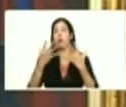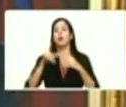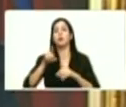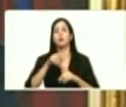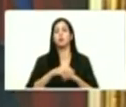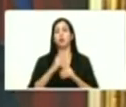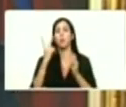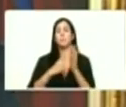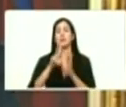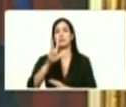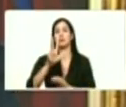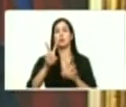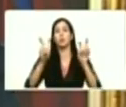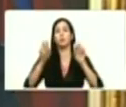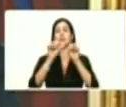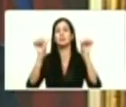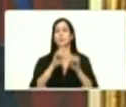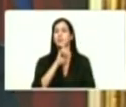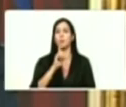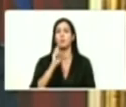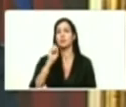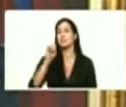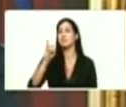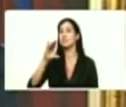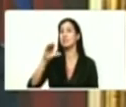2013 creamos el SICAC ¿se recuerdan?